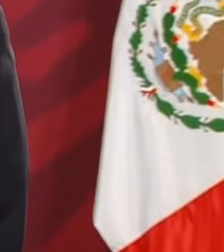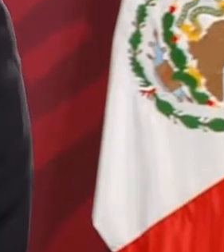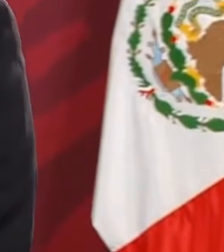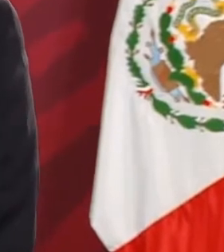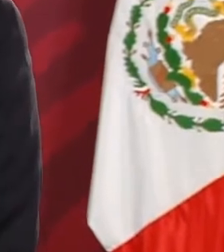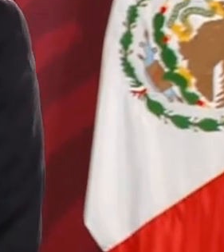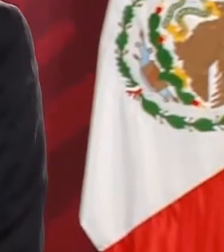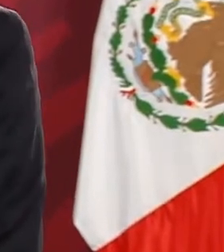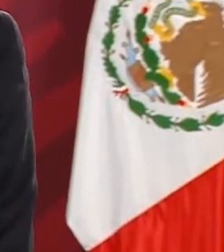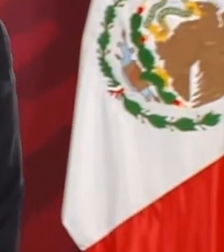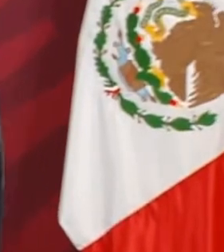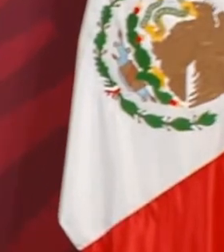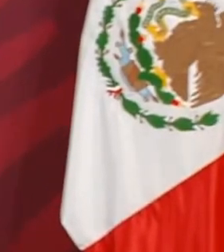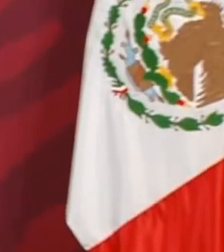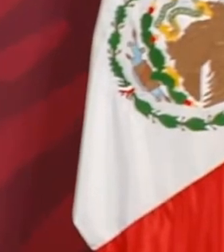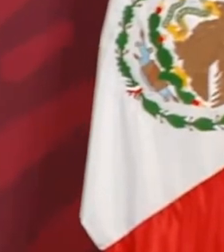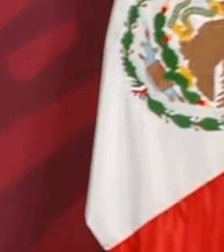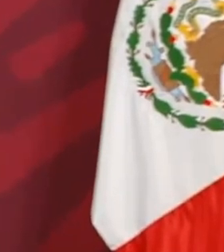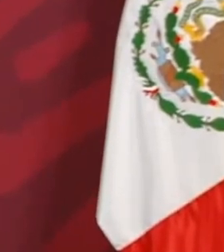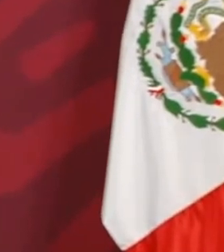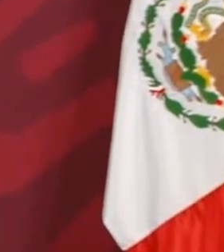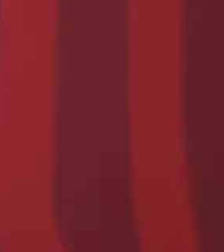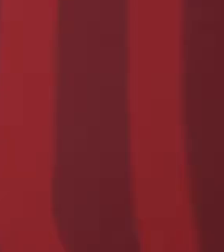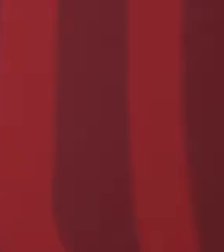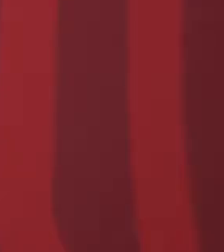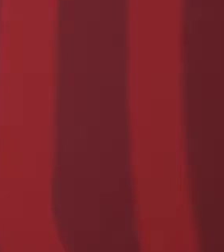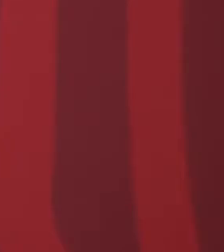Entonces no se le está quitando el dinero si no se paga